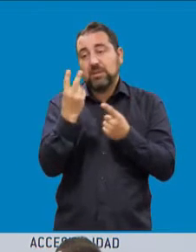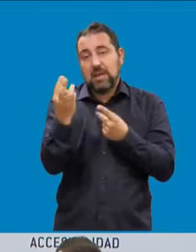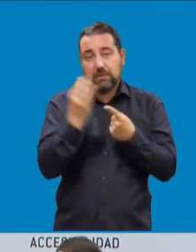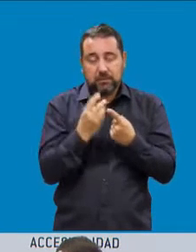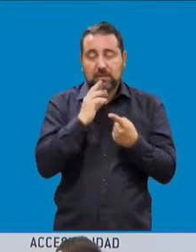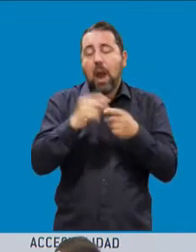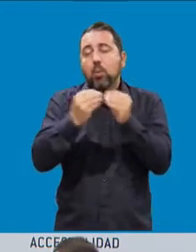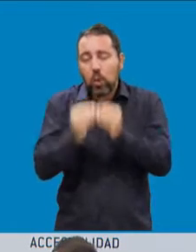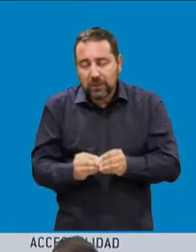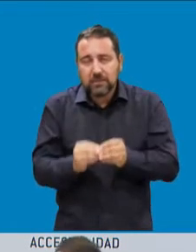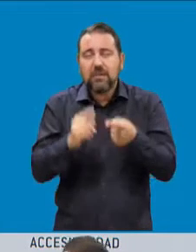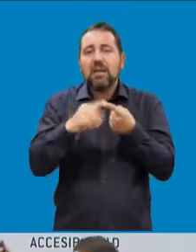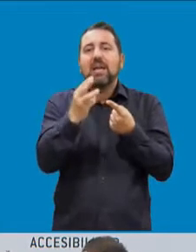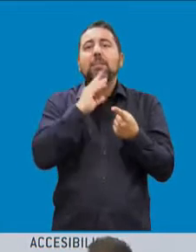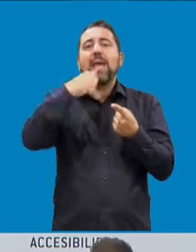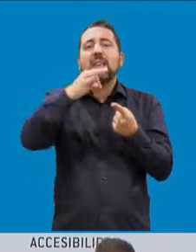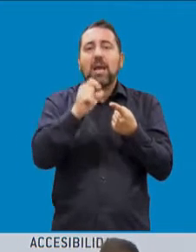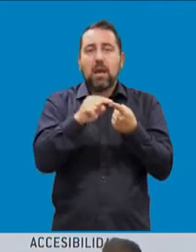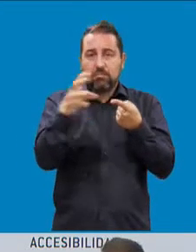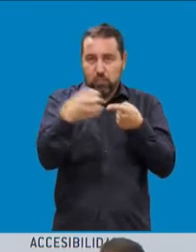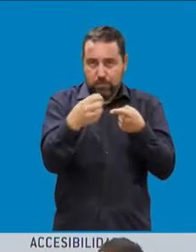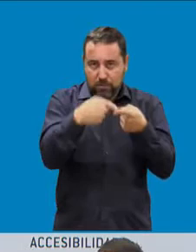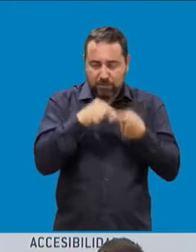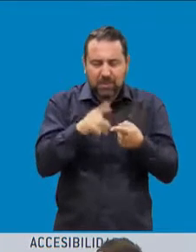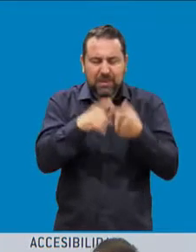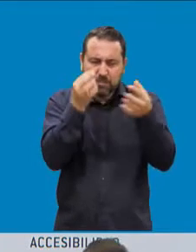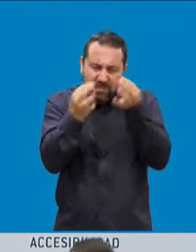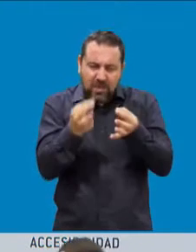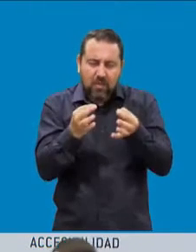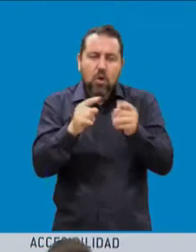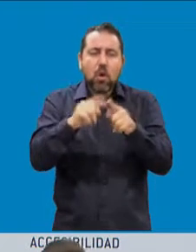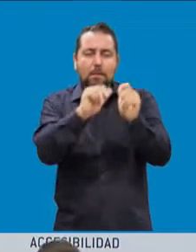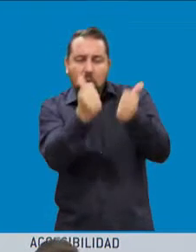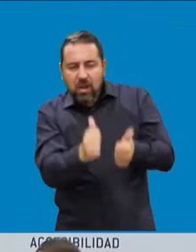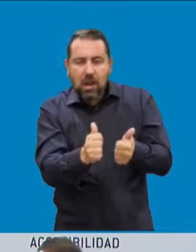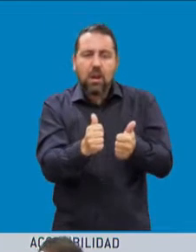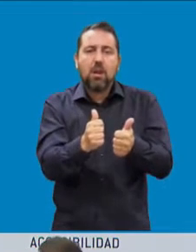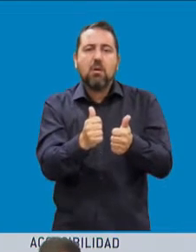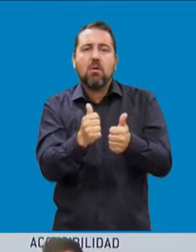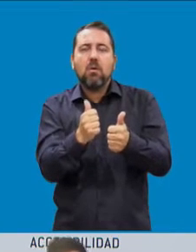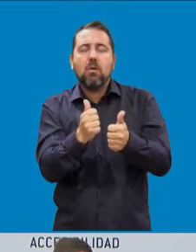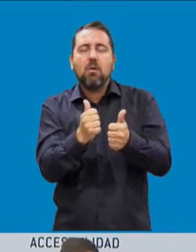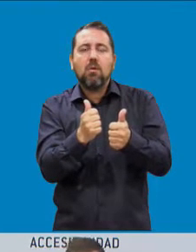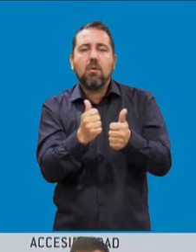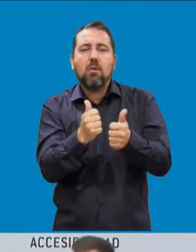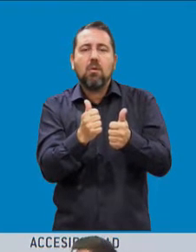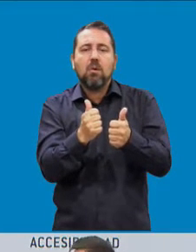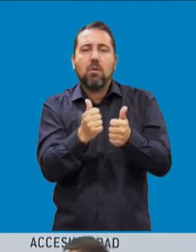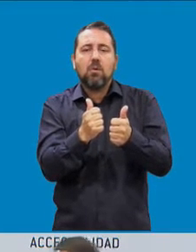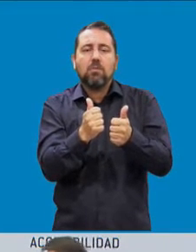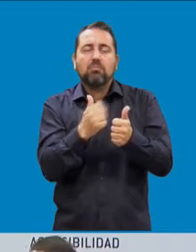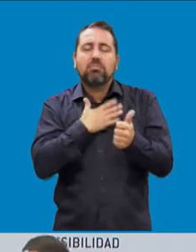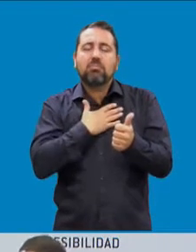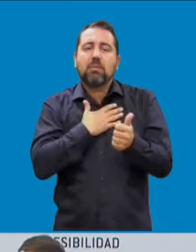intervienen tres autores. El primero es el equipo de desarrollo de INTECA, que genera la especificación, empieza con el